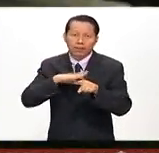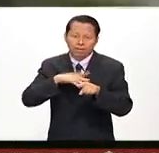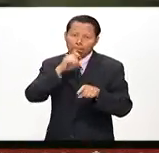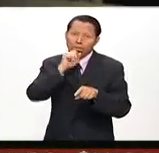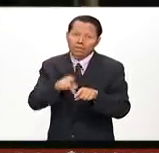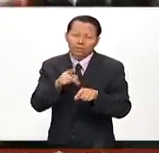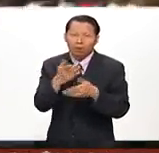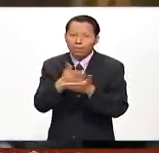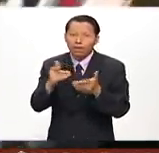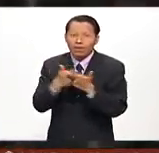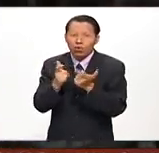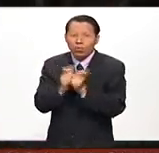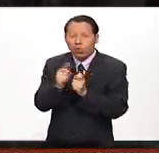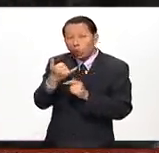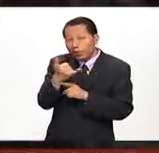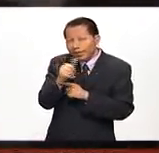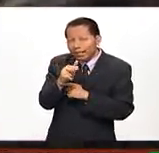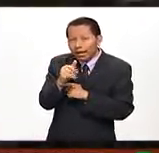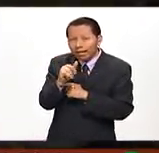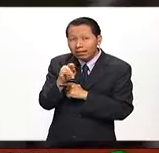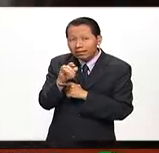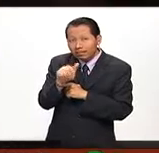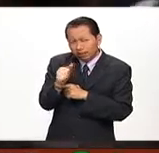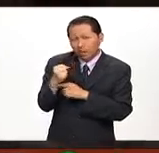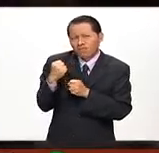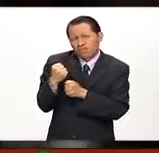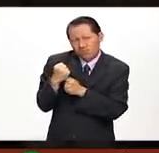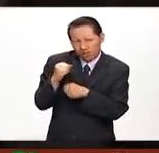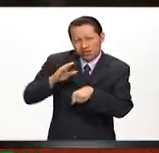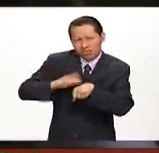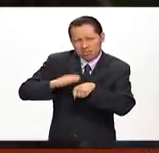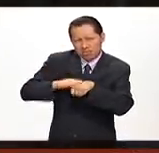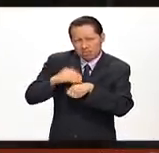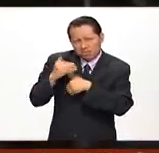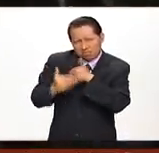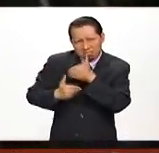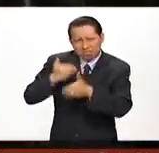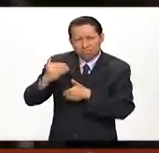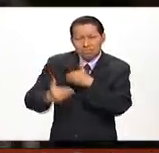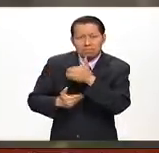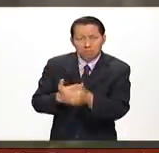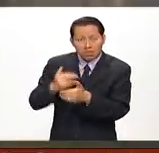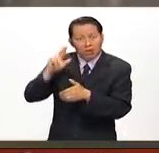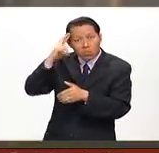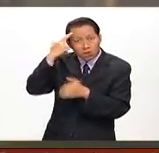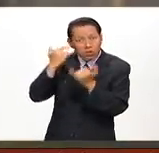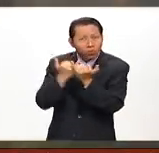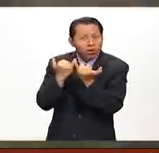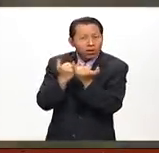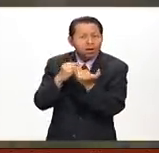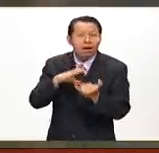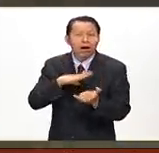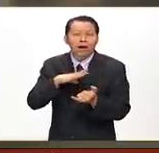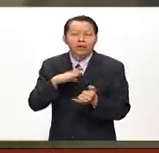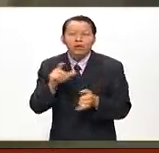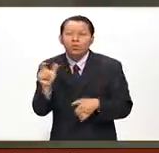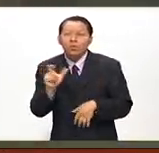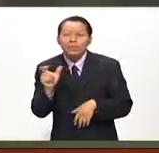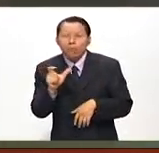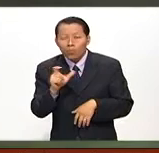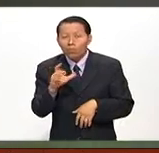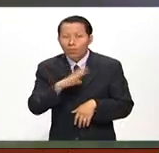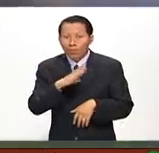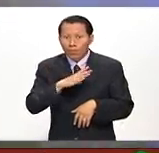yihadista islámico en la región, y hay que recordar que para eso, al momento de la